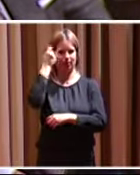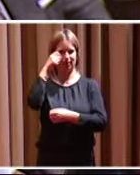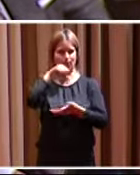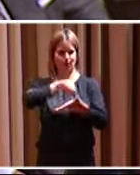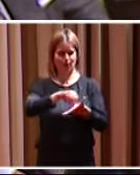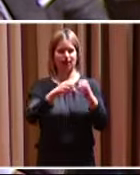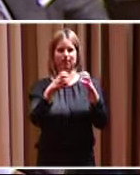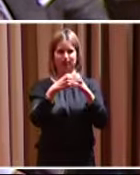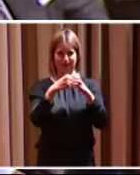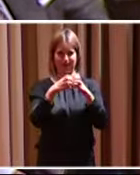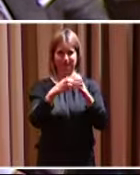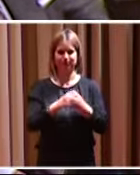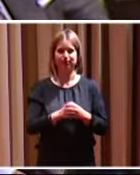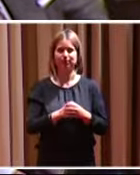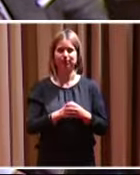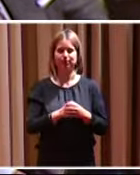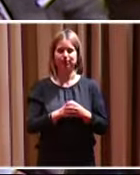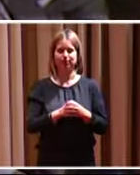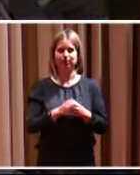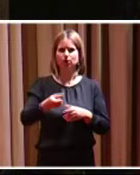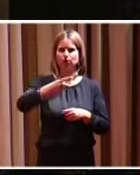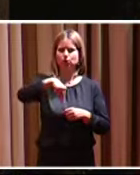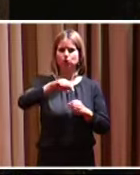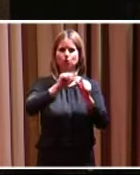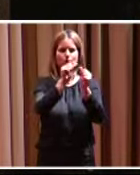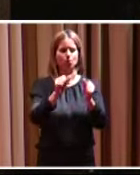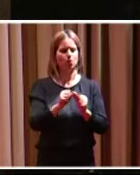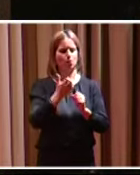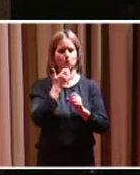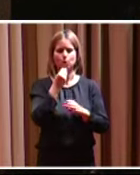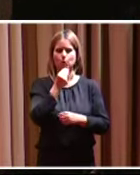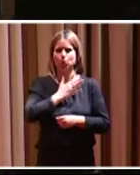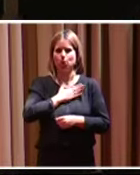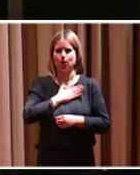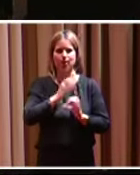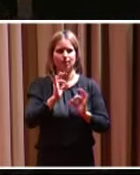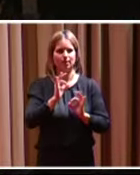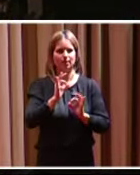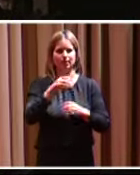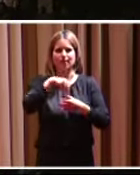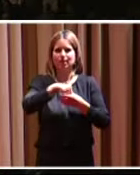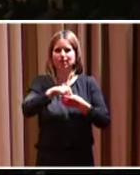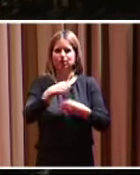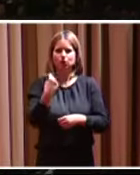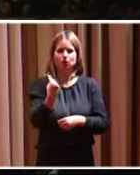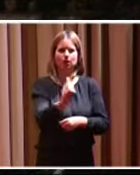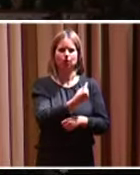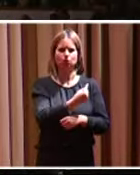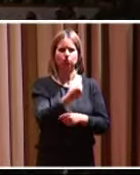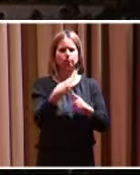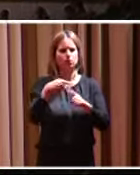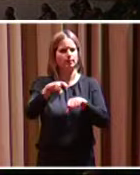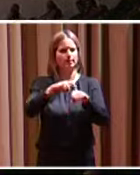ciudad de Granada. Sois ejemplo de nobleza, encarnando